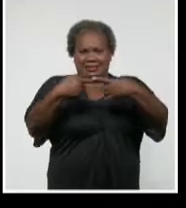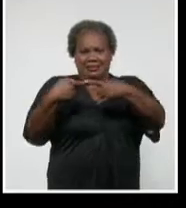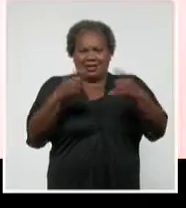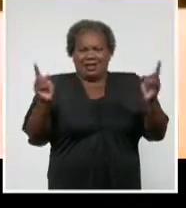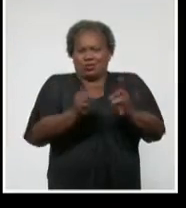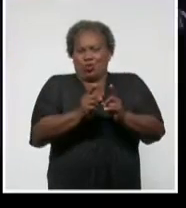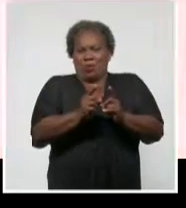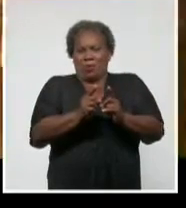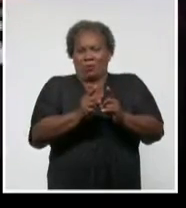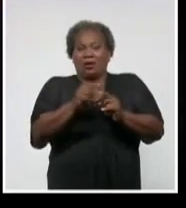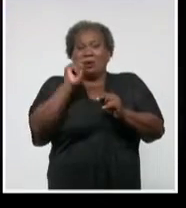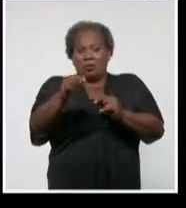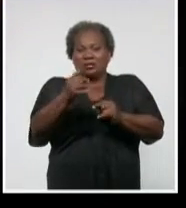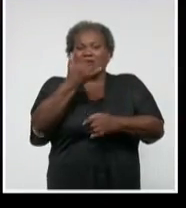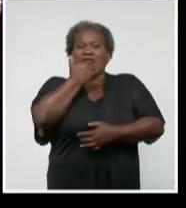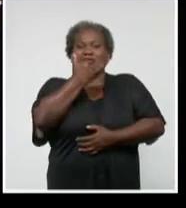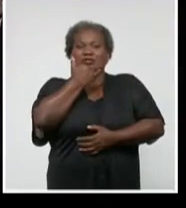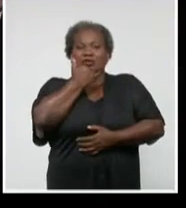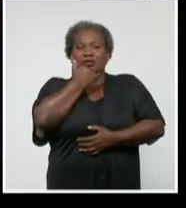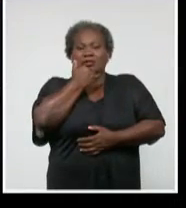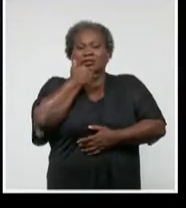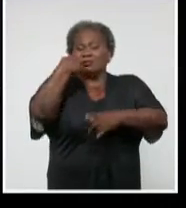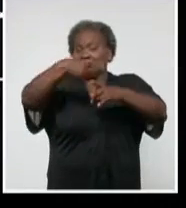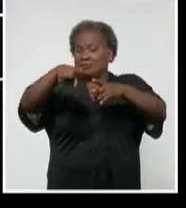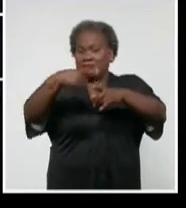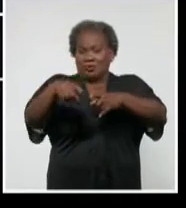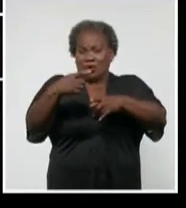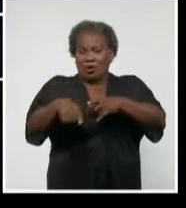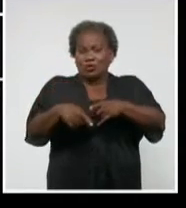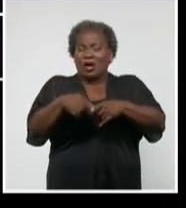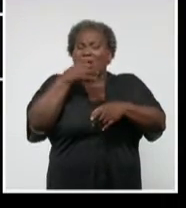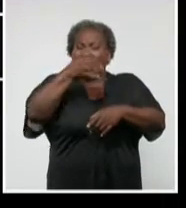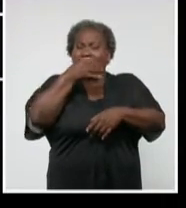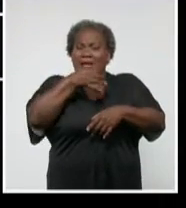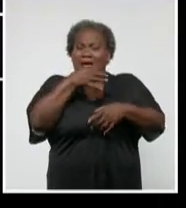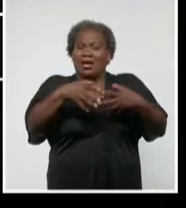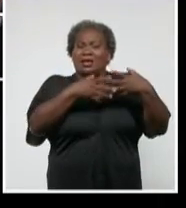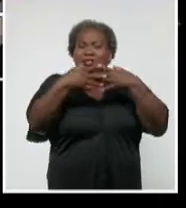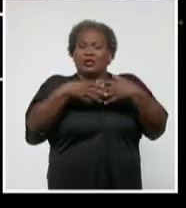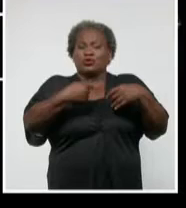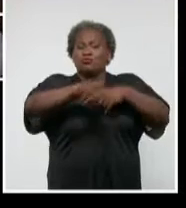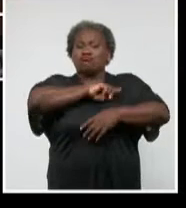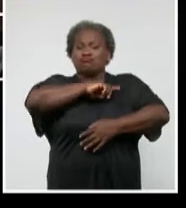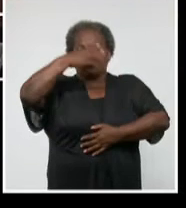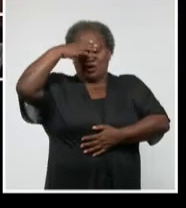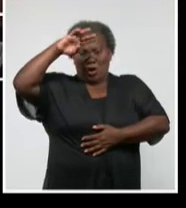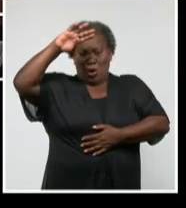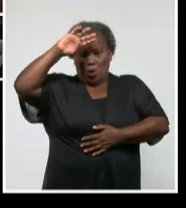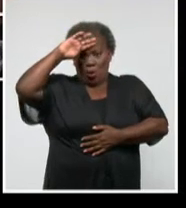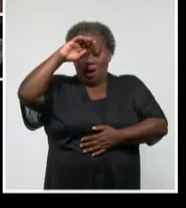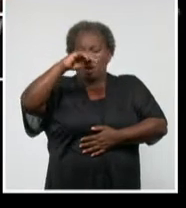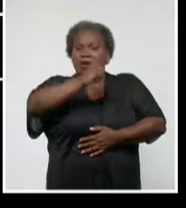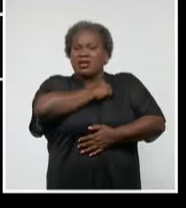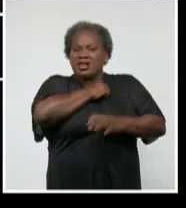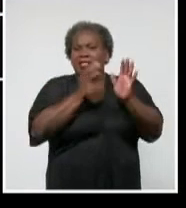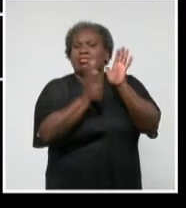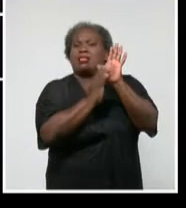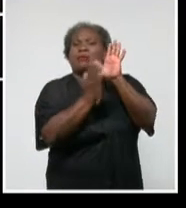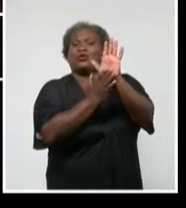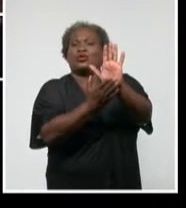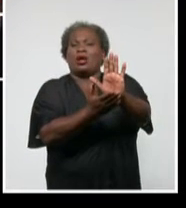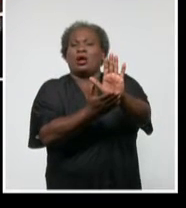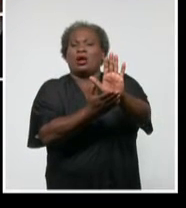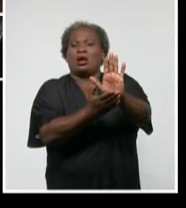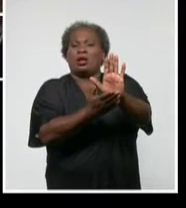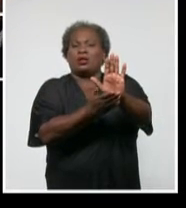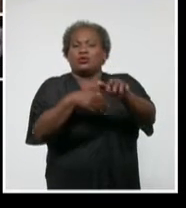Por eso los ataques. Uno de los argumentos que ha utilizado Estados Unidos contra Cuba es intentar demostrar que nosotros